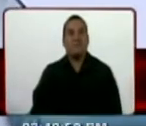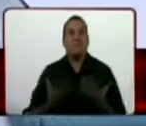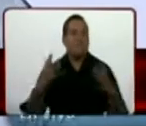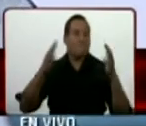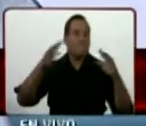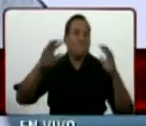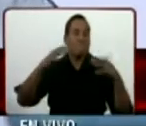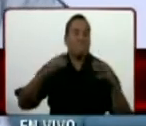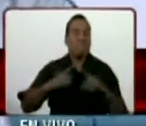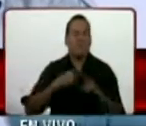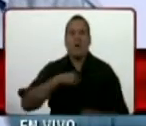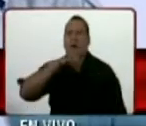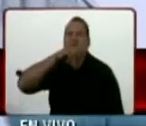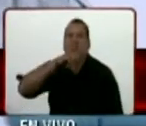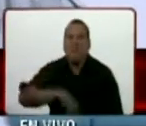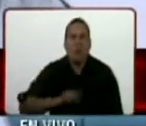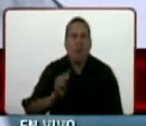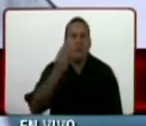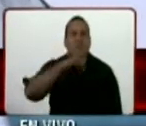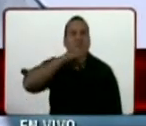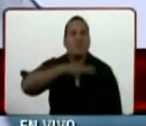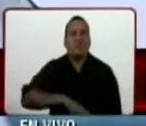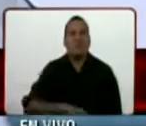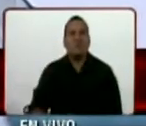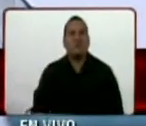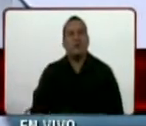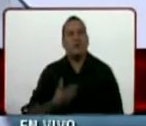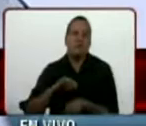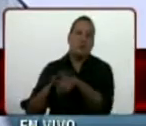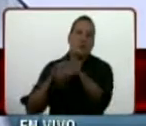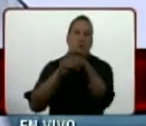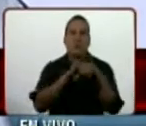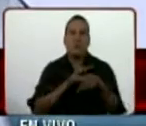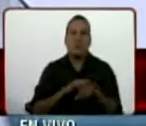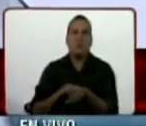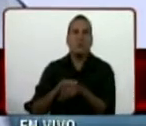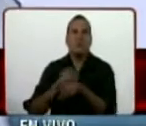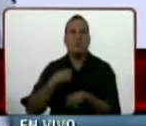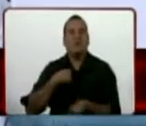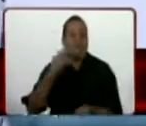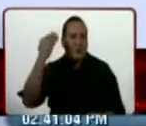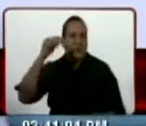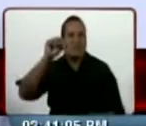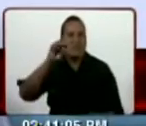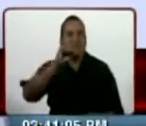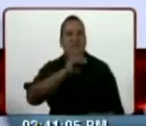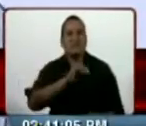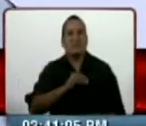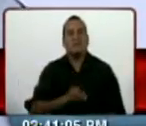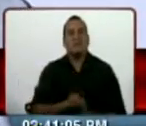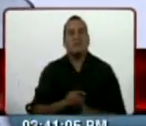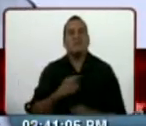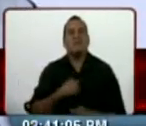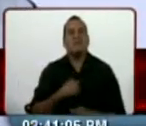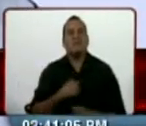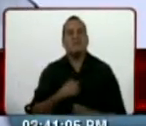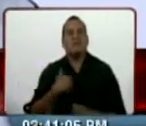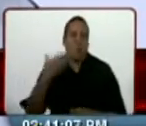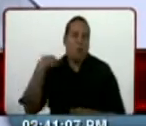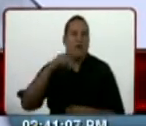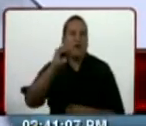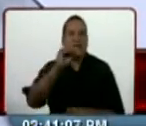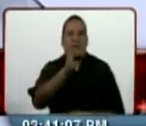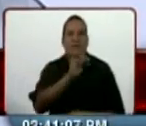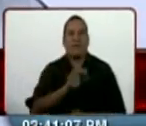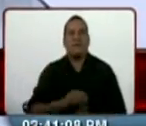de los niveles históricos. Y yo llamo a que eso, yo decía ayer, y Jorge lo ha repetido varias veces,